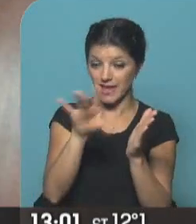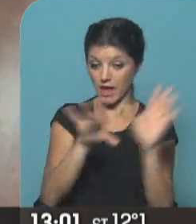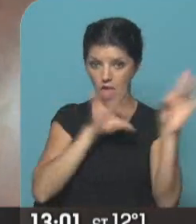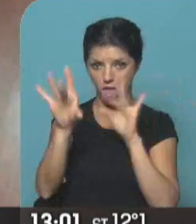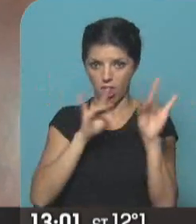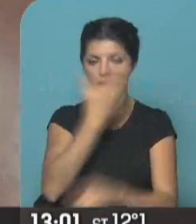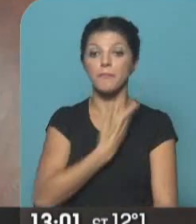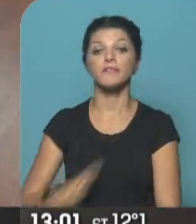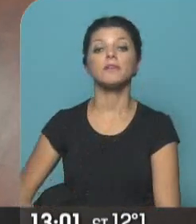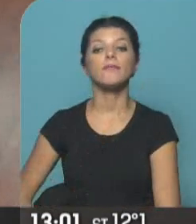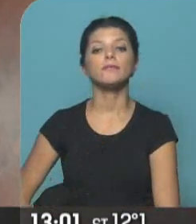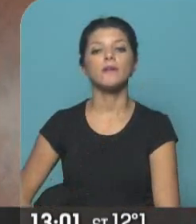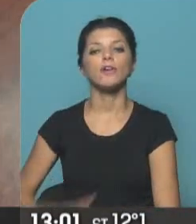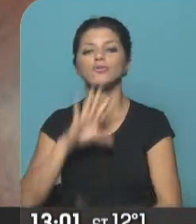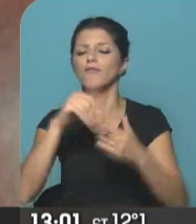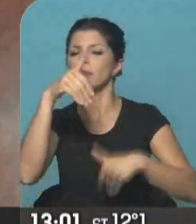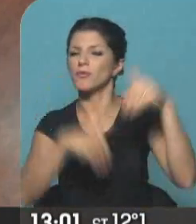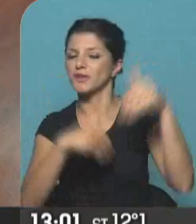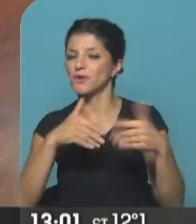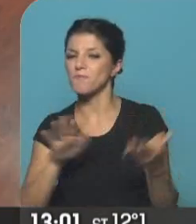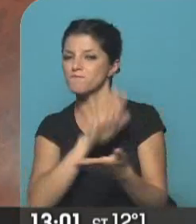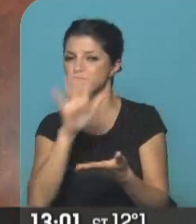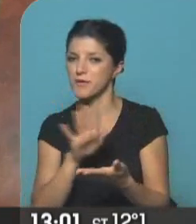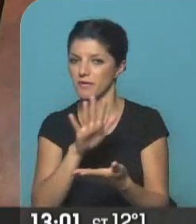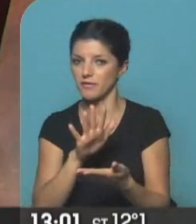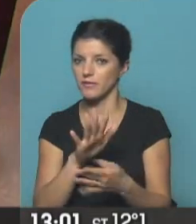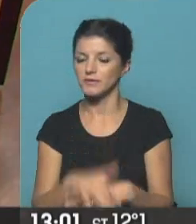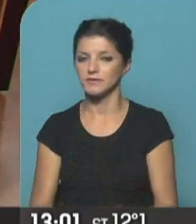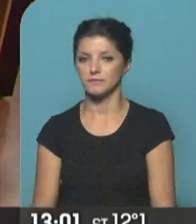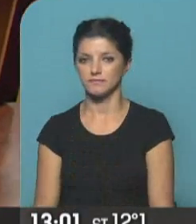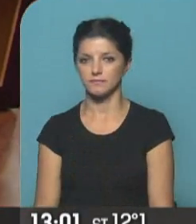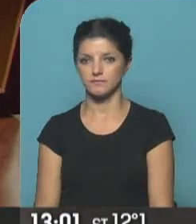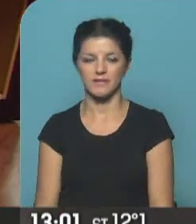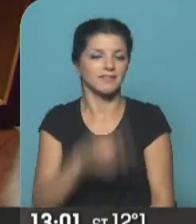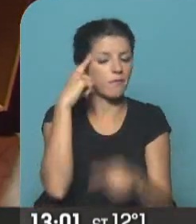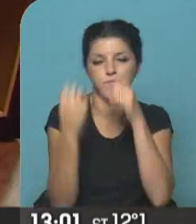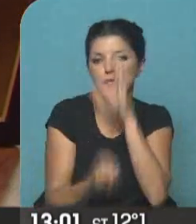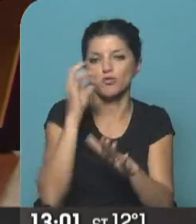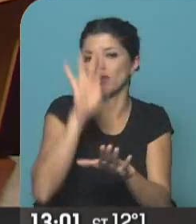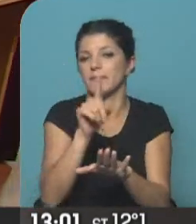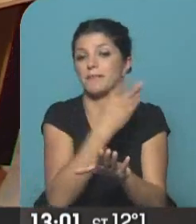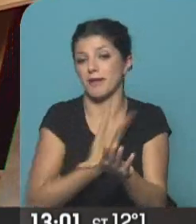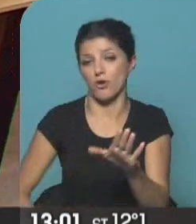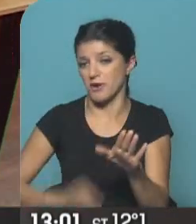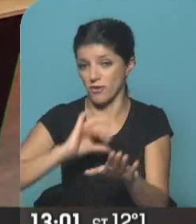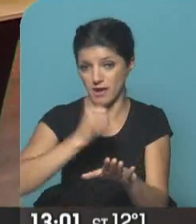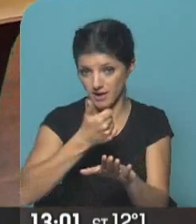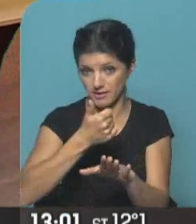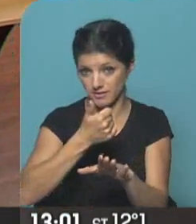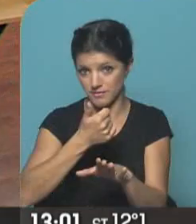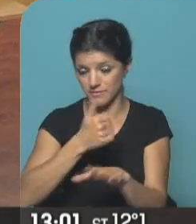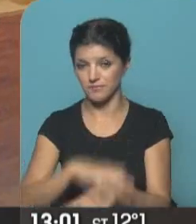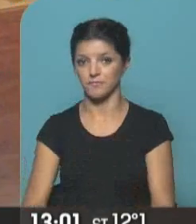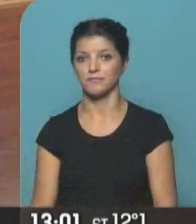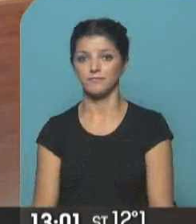vista, una forma electoral muy amañada, en la cual estaba prácticamente creada para que el gobierno ganara, sacara los votos que sacara, digamos, no